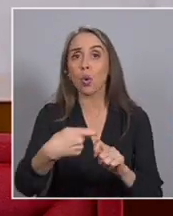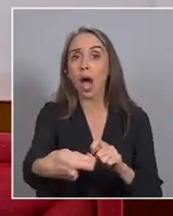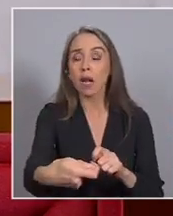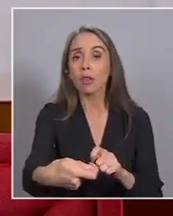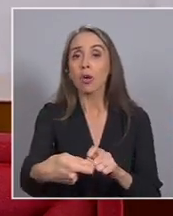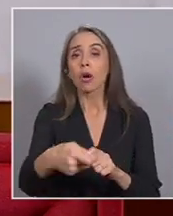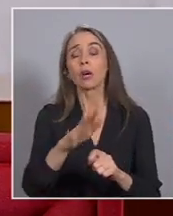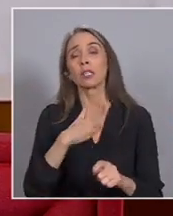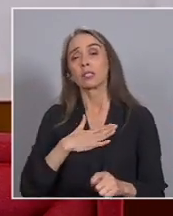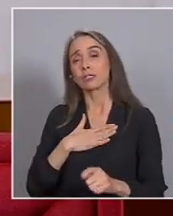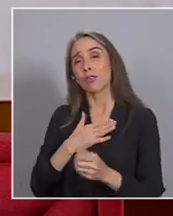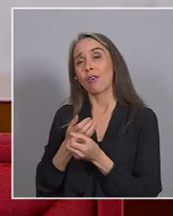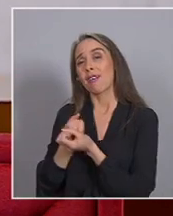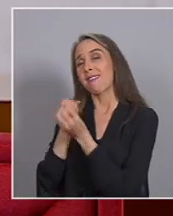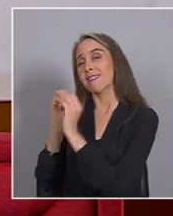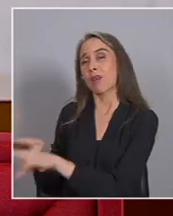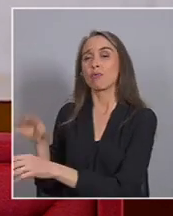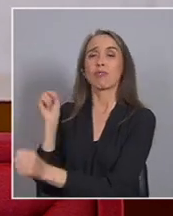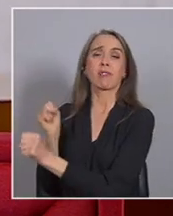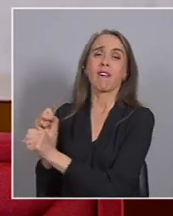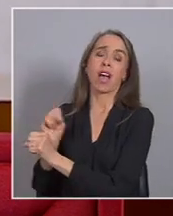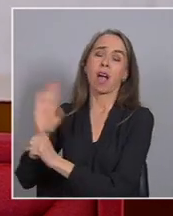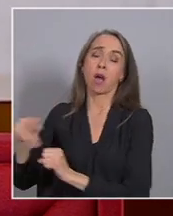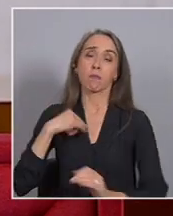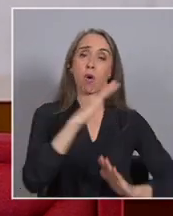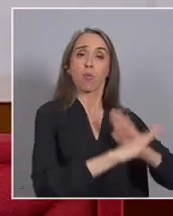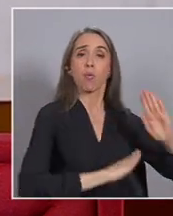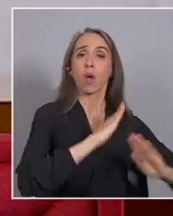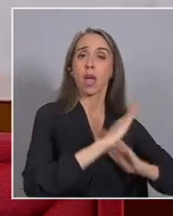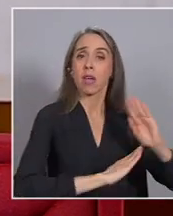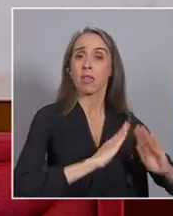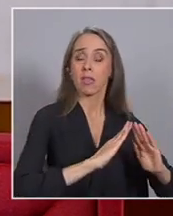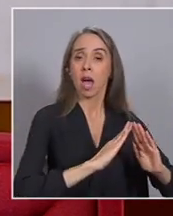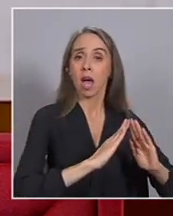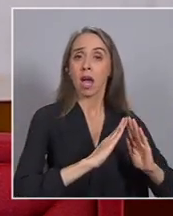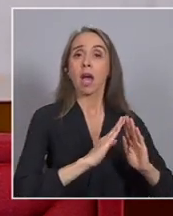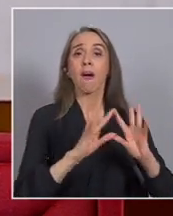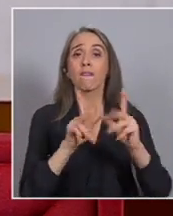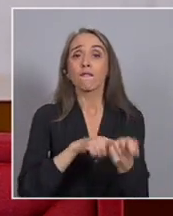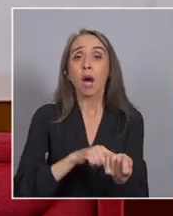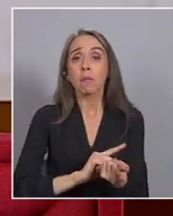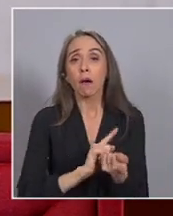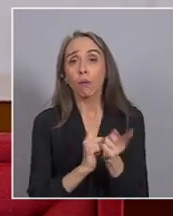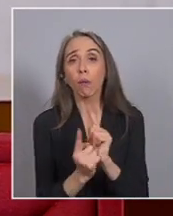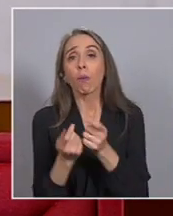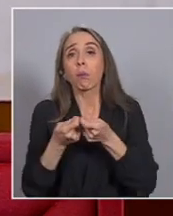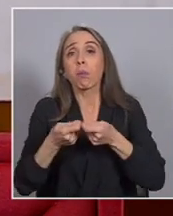esa renuncia al mercado laboral para cuidar en pobreza a las familias.